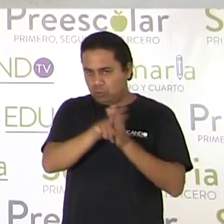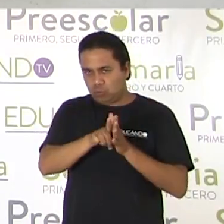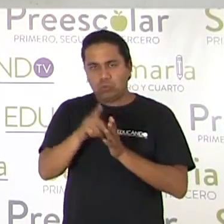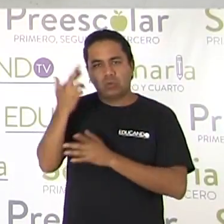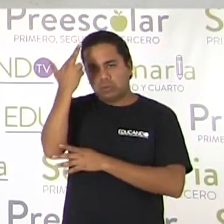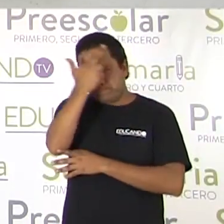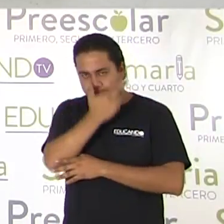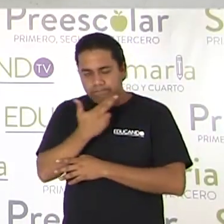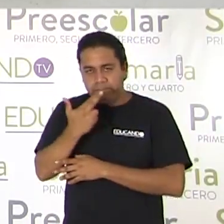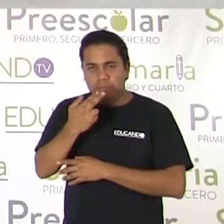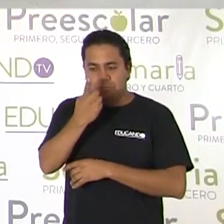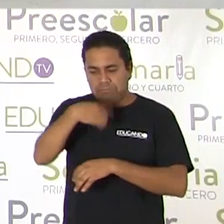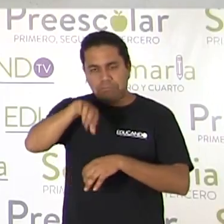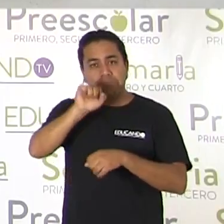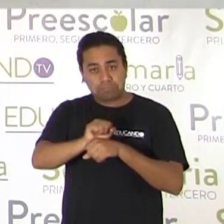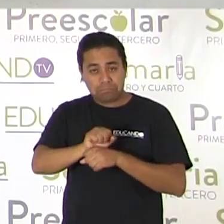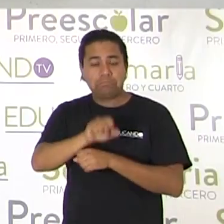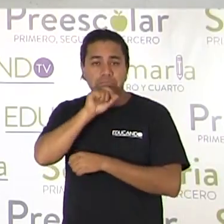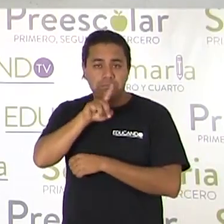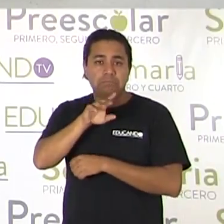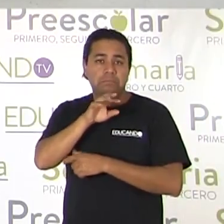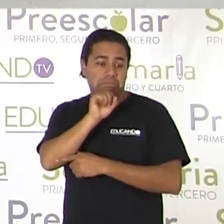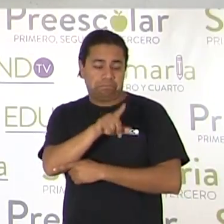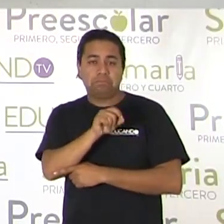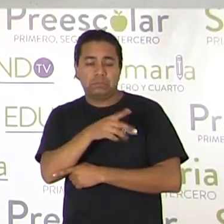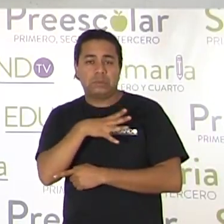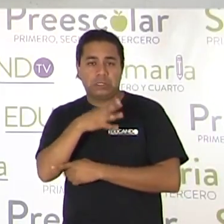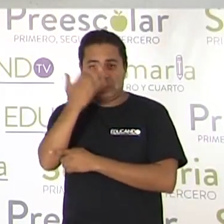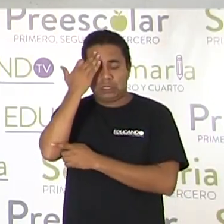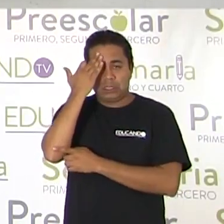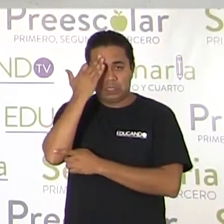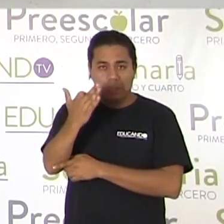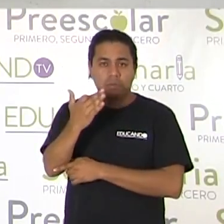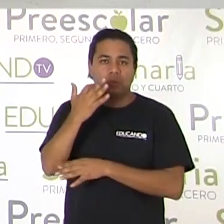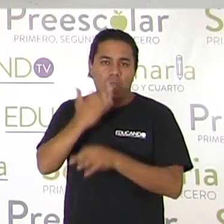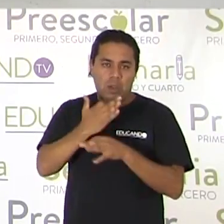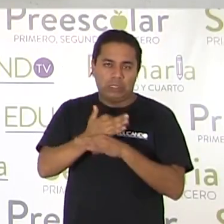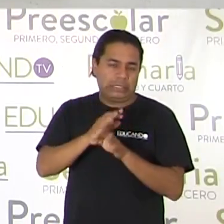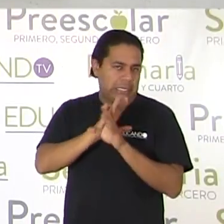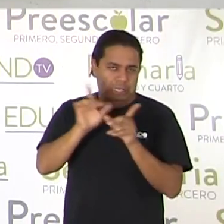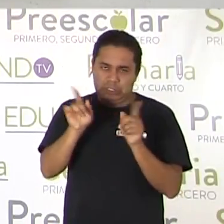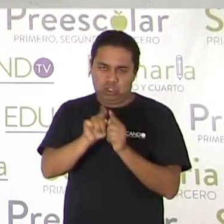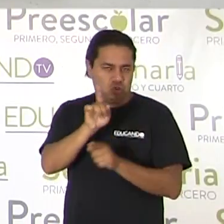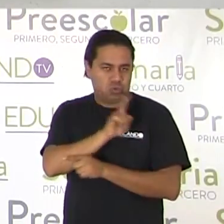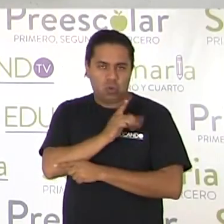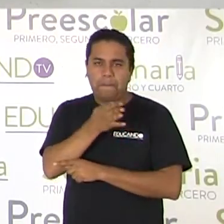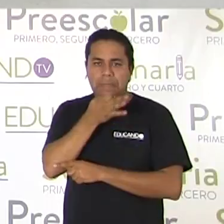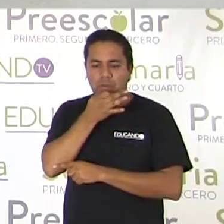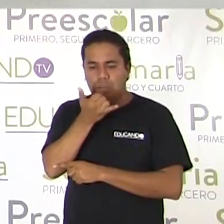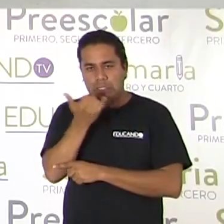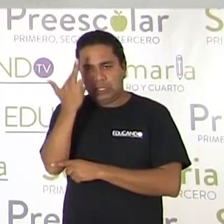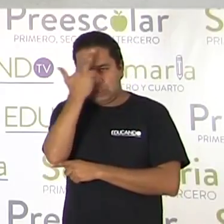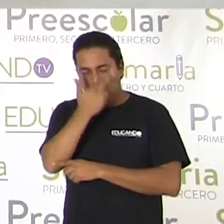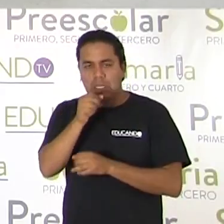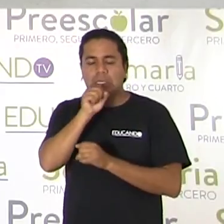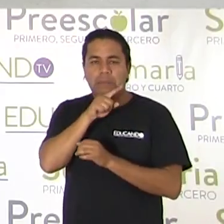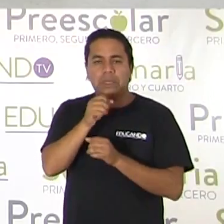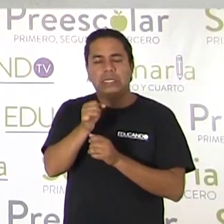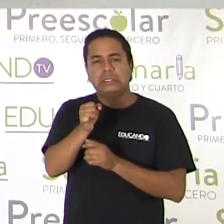unas semanas también podemos ver en el tiempo, pero en este caso específico minutos y horas. Partimos a partir del segundo. Entonces,